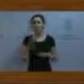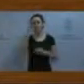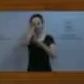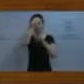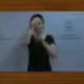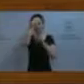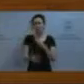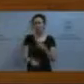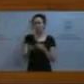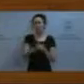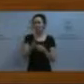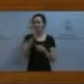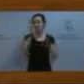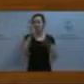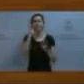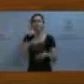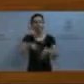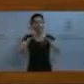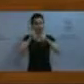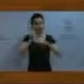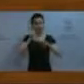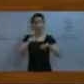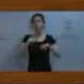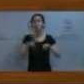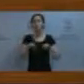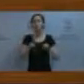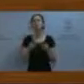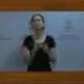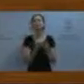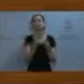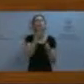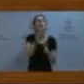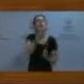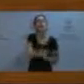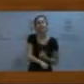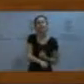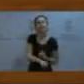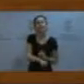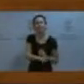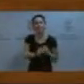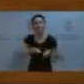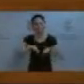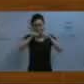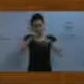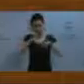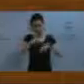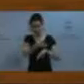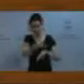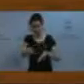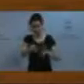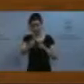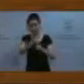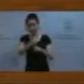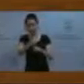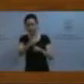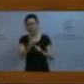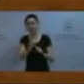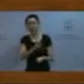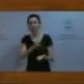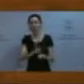importante. Es decir, lo que es auditoría, no me voy a detener con quién al final, es un análisis de eficacia y eficiencia de cómo funcionó SOGEPSA en el periodo